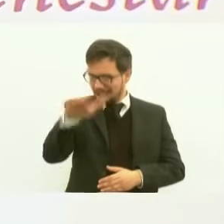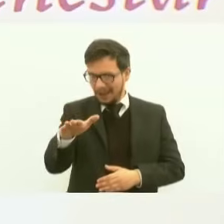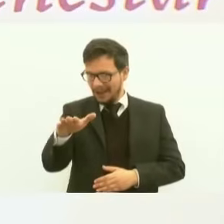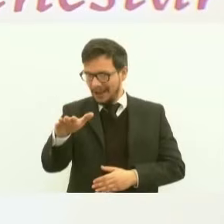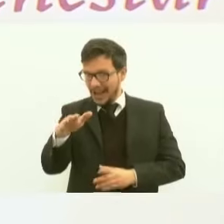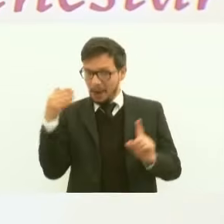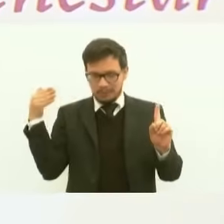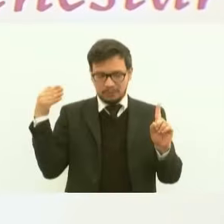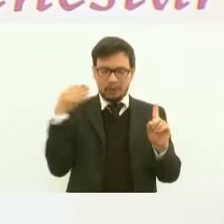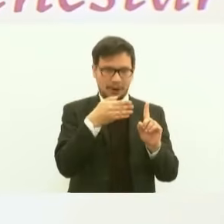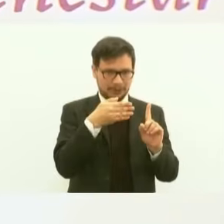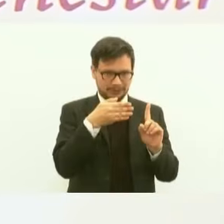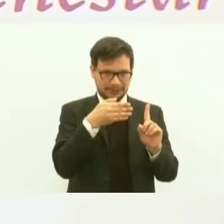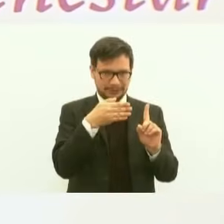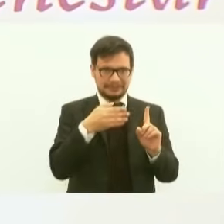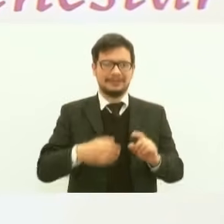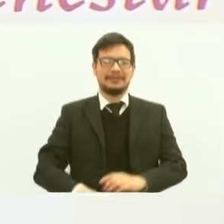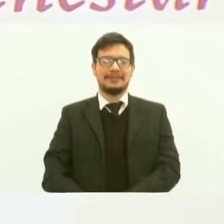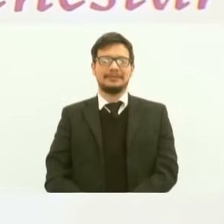que